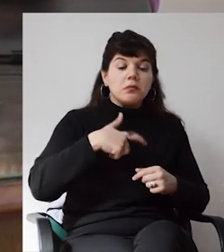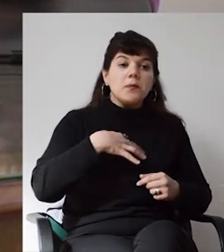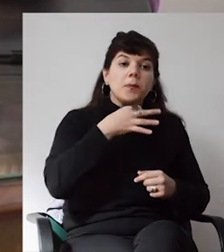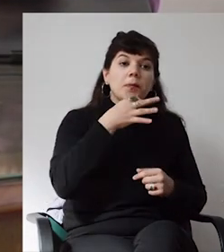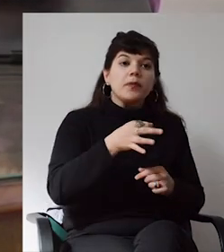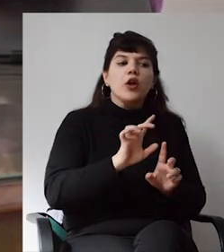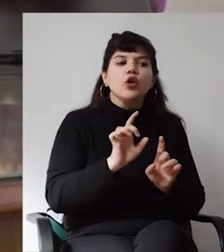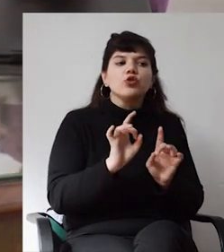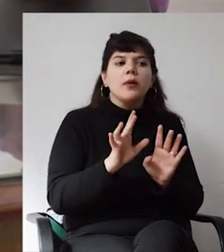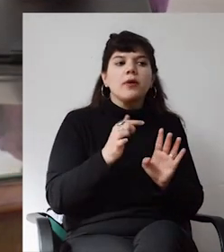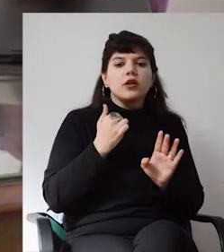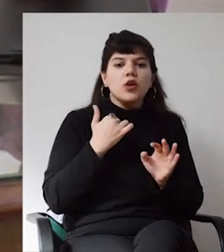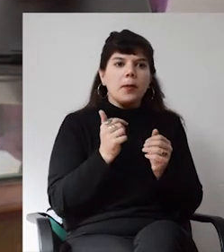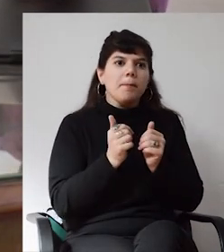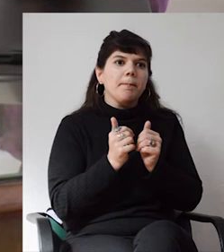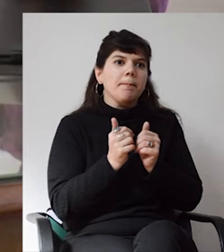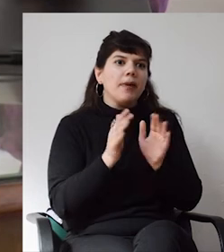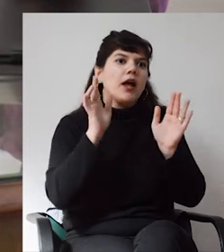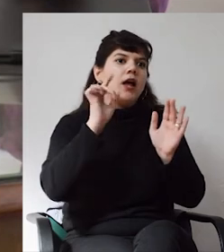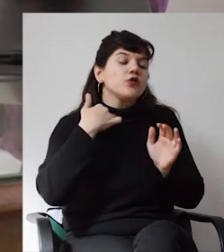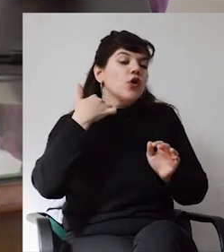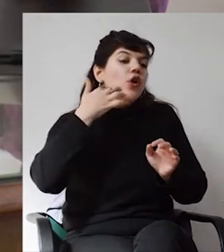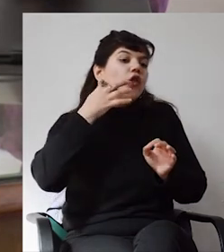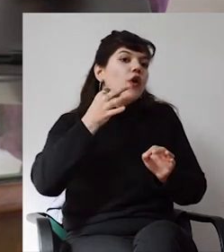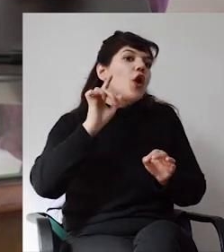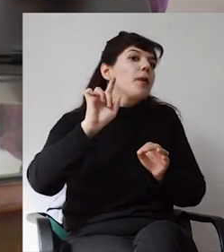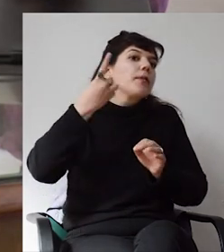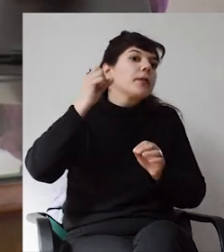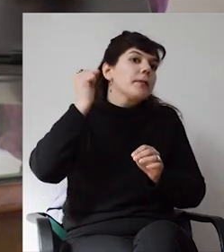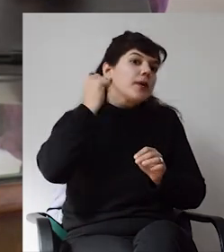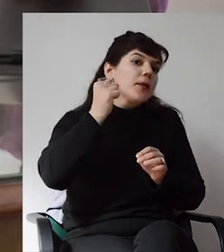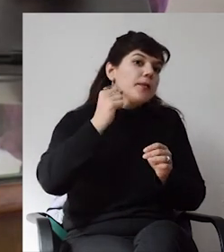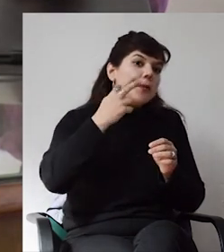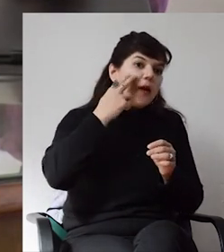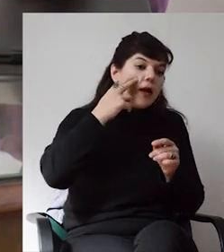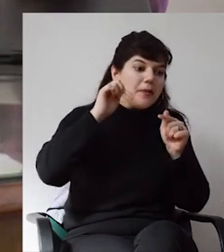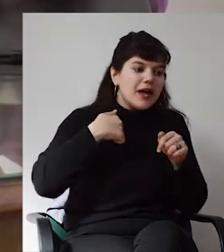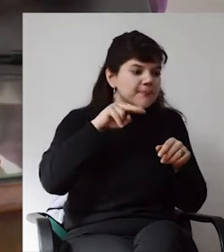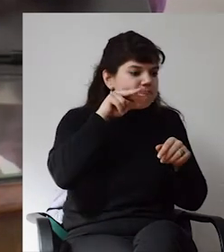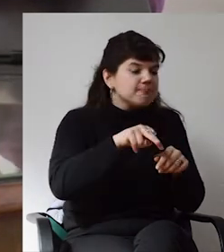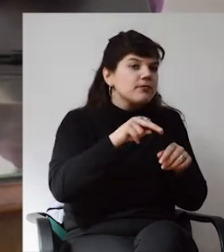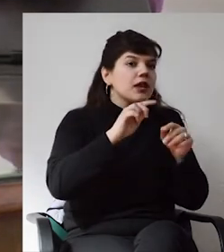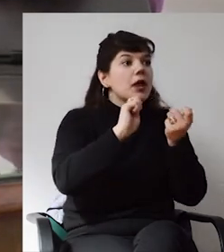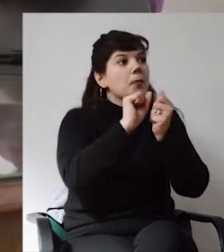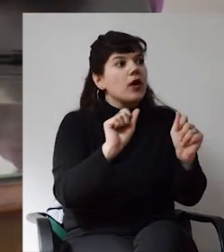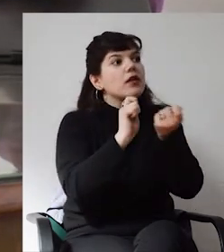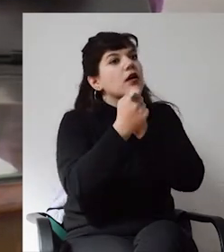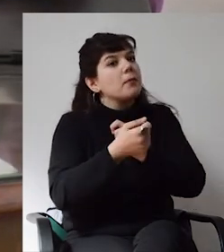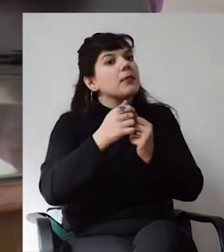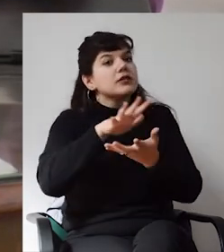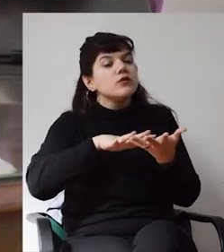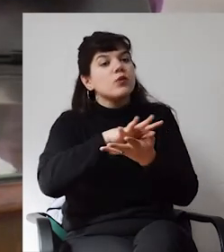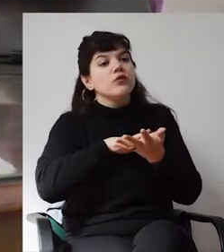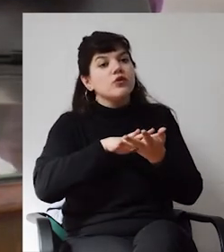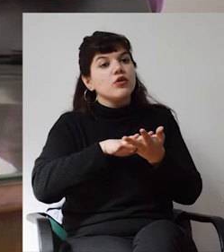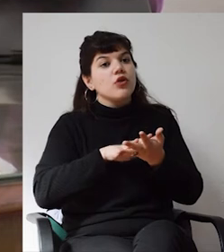Lo digo, no lo pongo de partida porque me parece que uno de los problemas que tenemos es abordar la necesidad de modificar